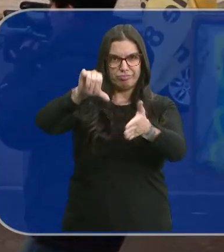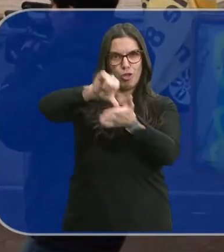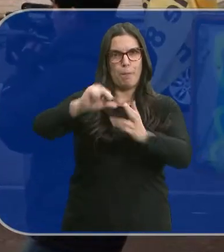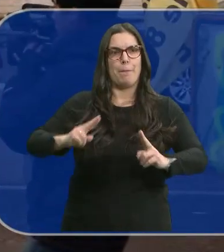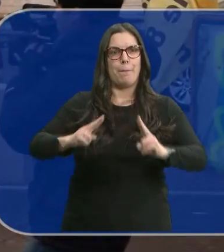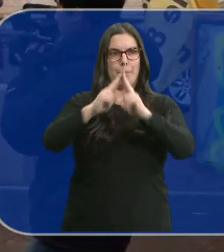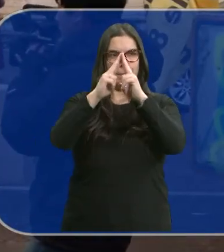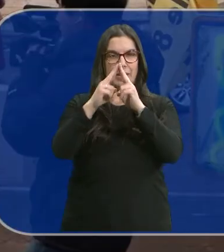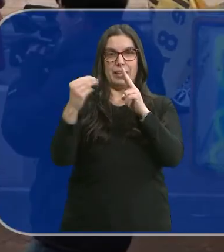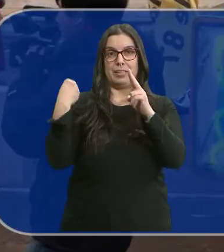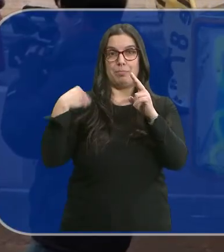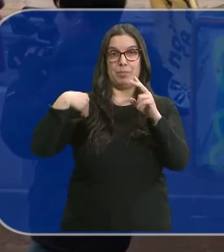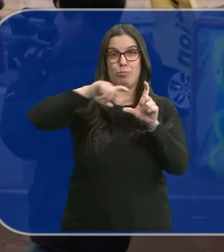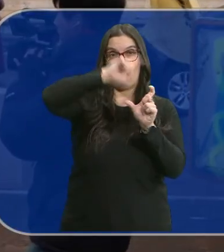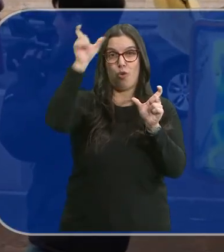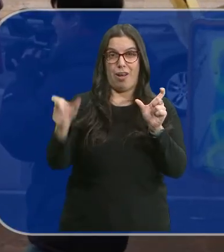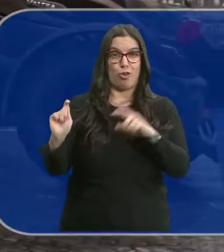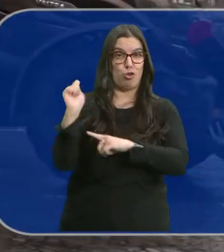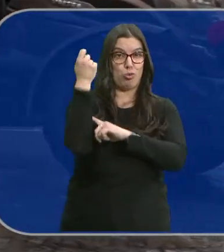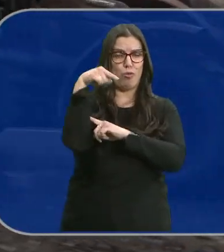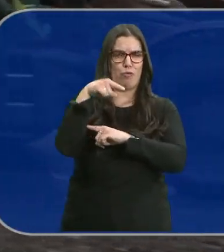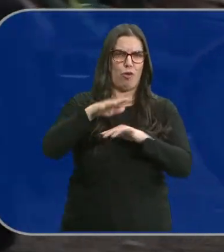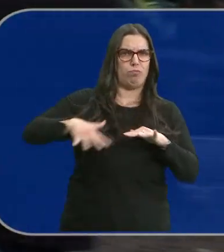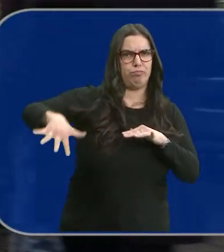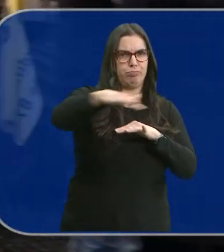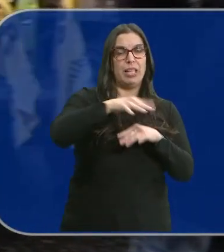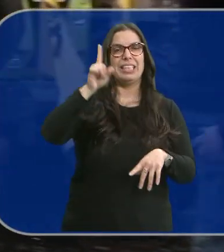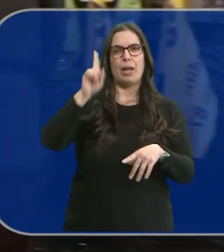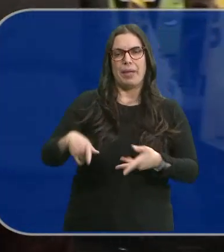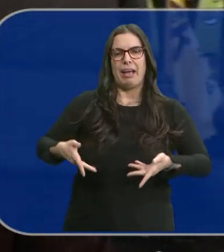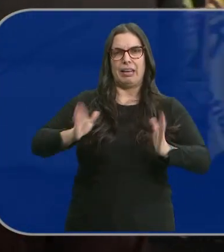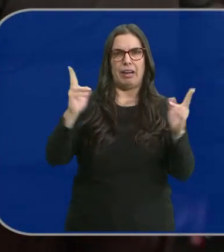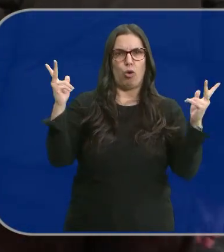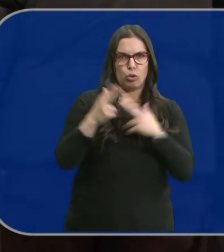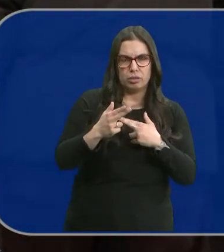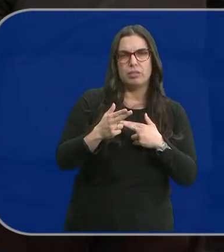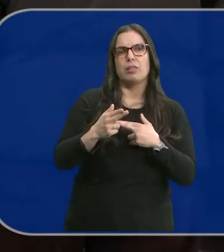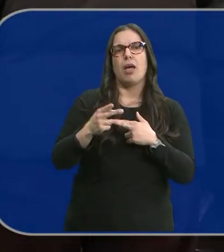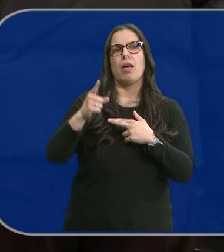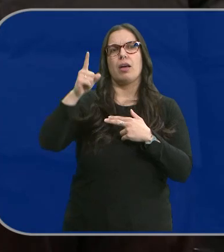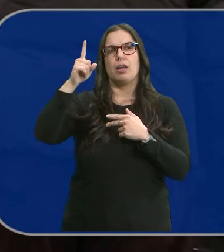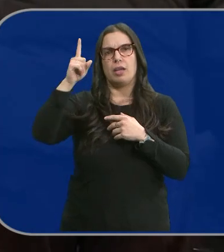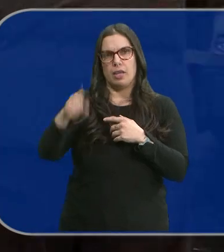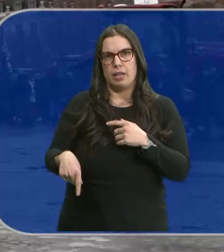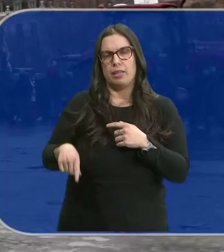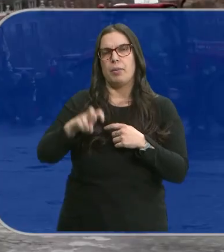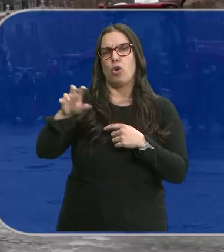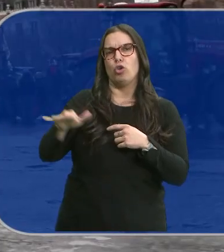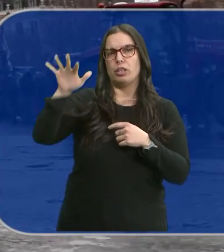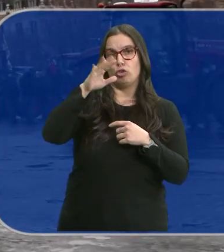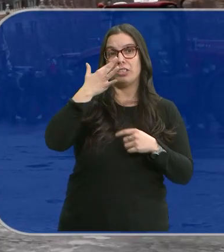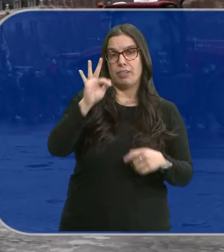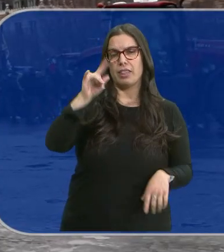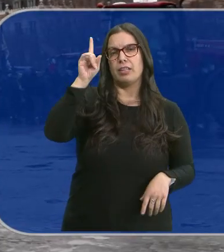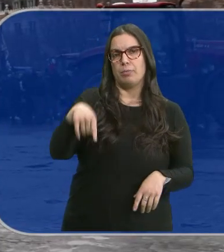se ha concentrado a los pies del Arco del Triunfo. También hay bloqueos de carreteras y depósitos de combustible en otras regiones del